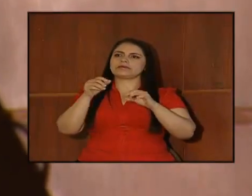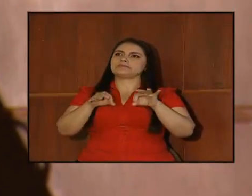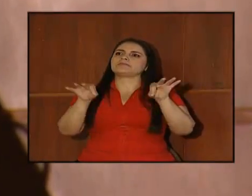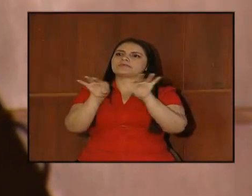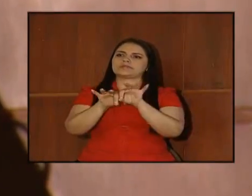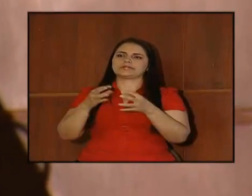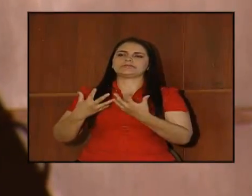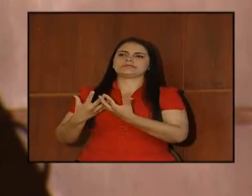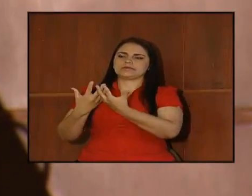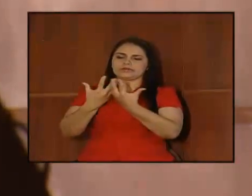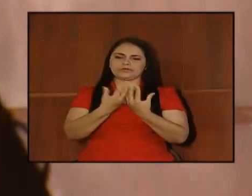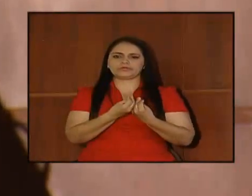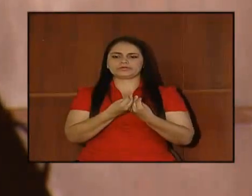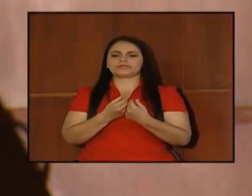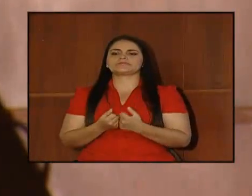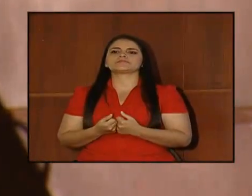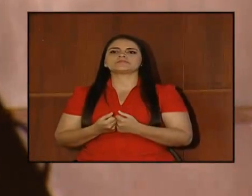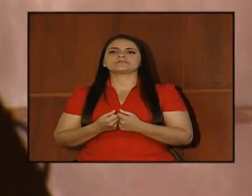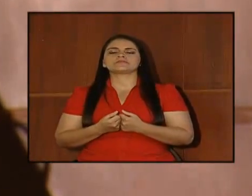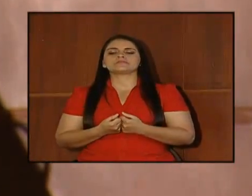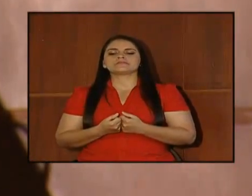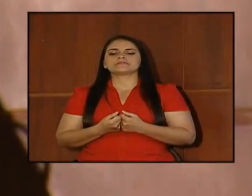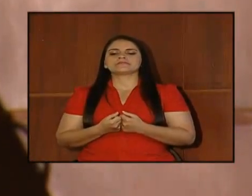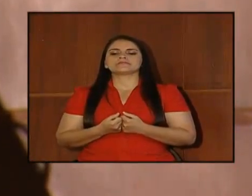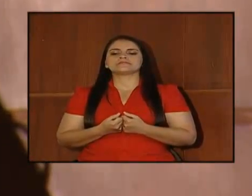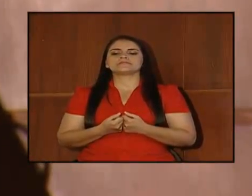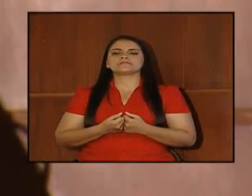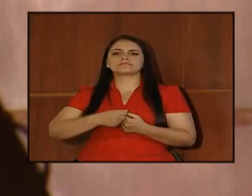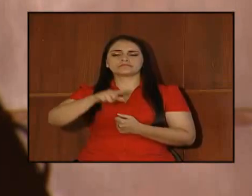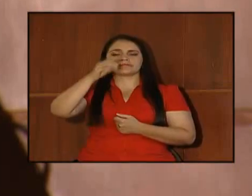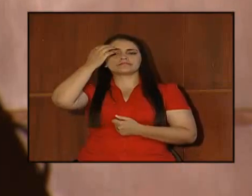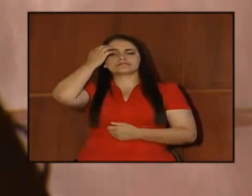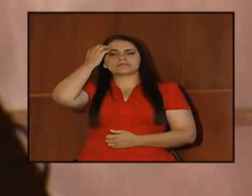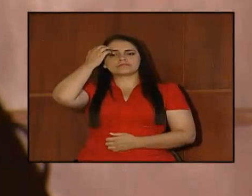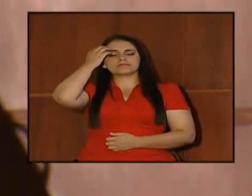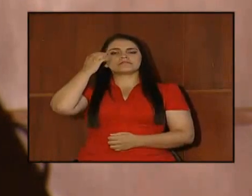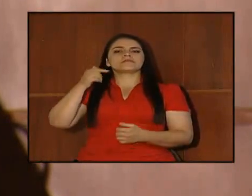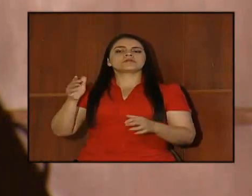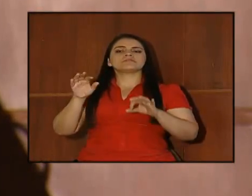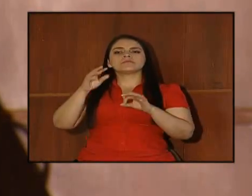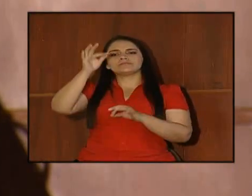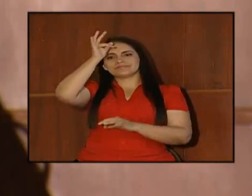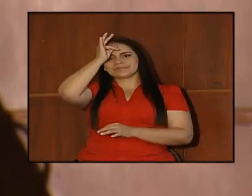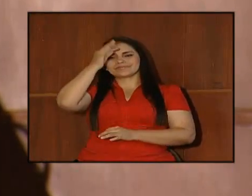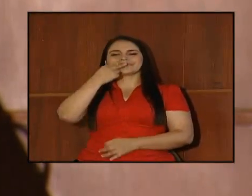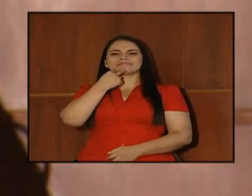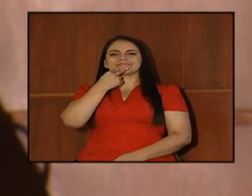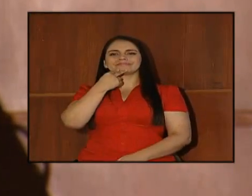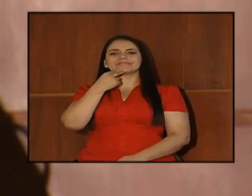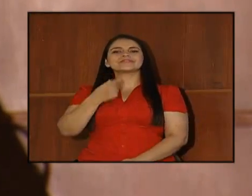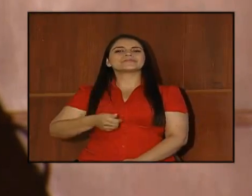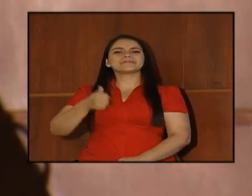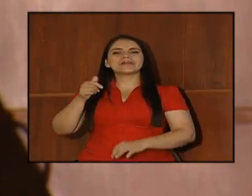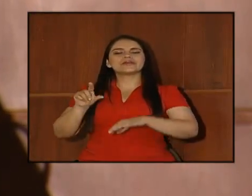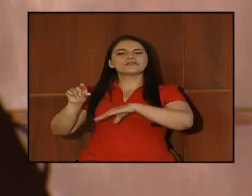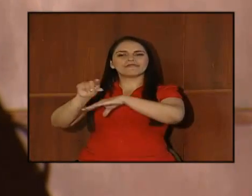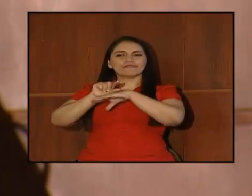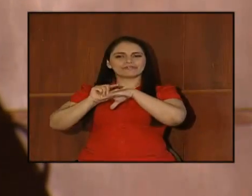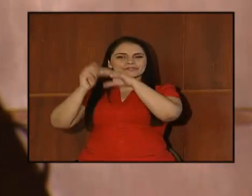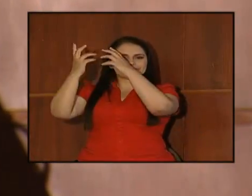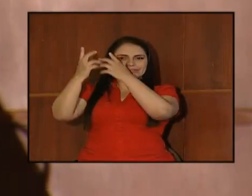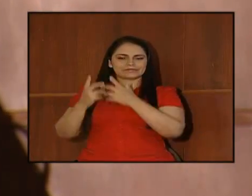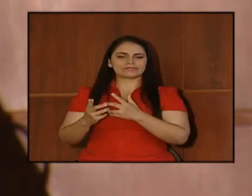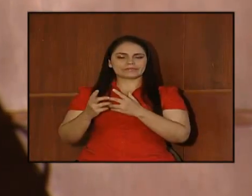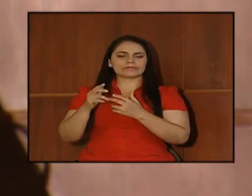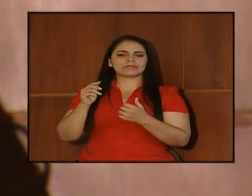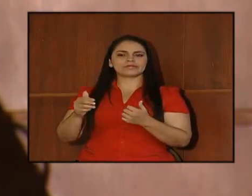mes. No sé si saben que el Hospital Universitario hace parte de la familia de empresas San Vicente Fundación. Antes el